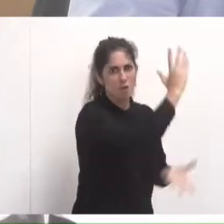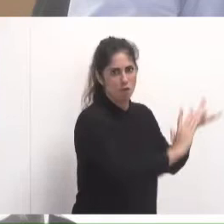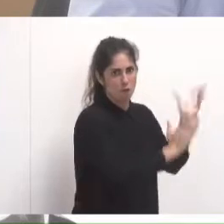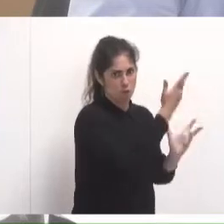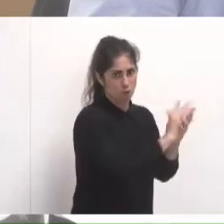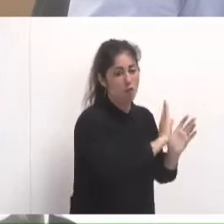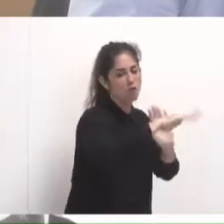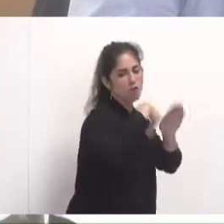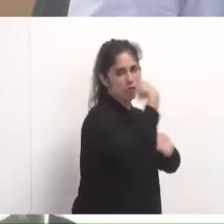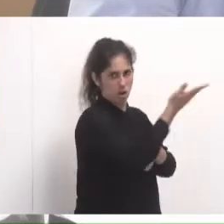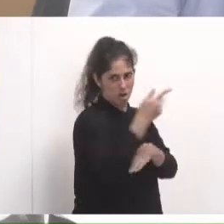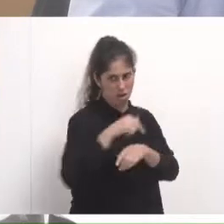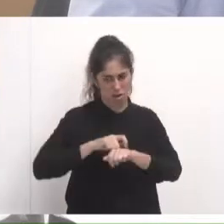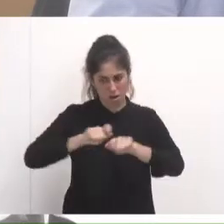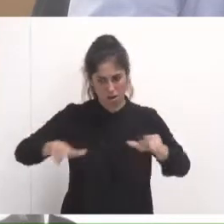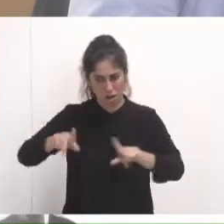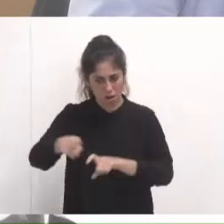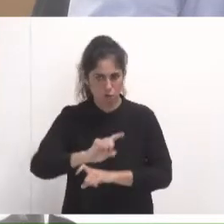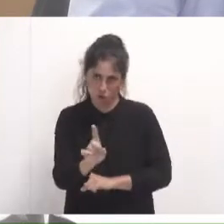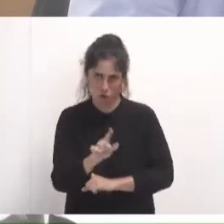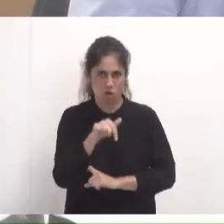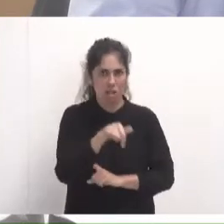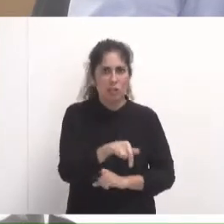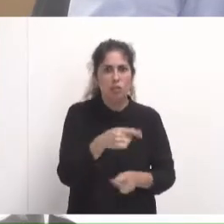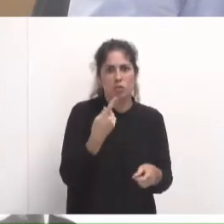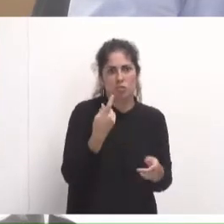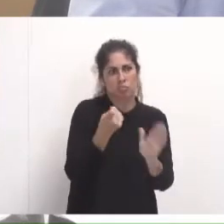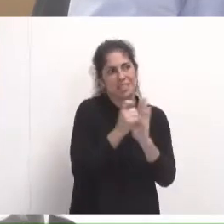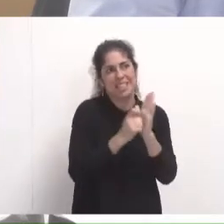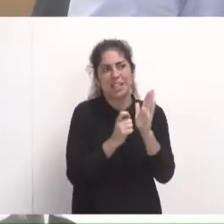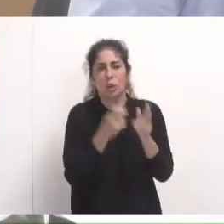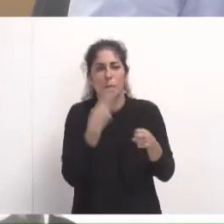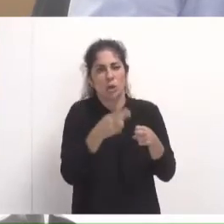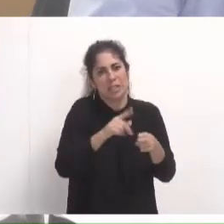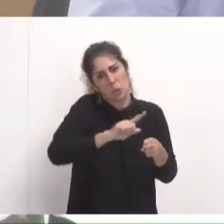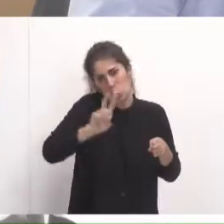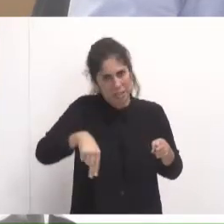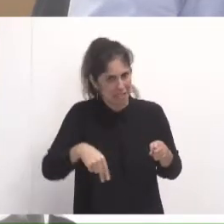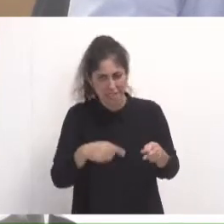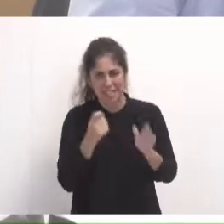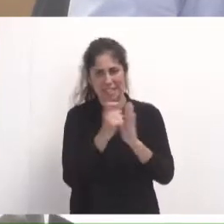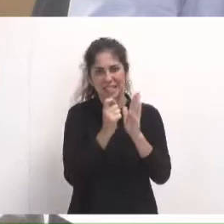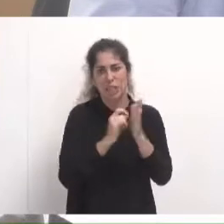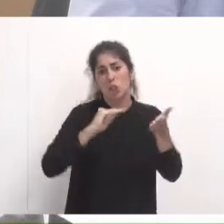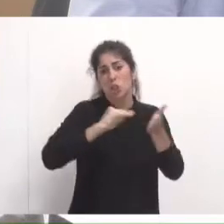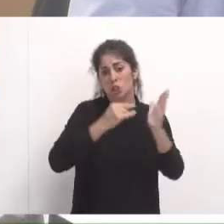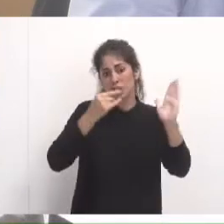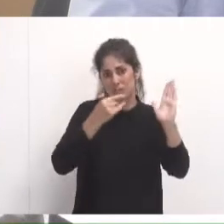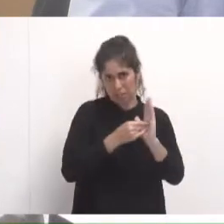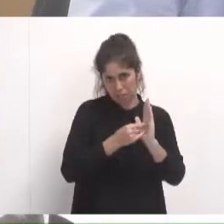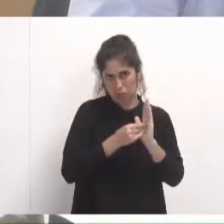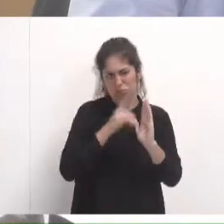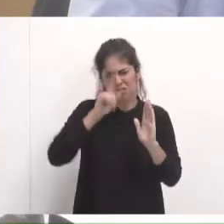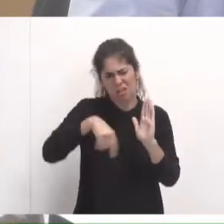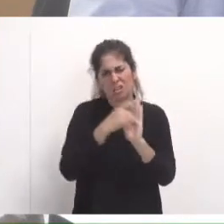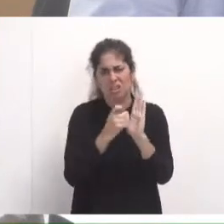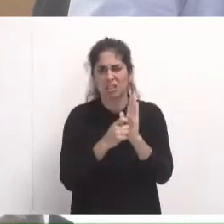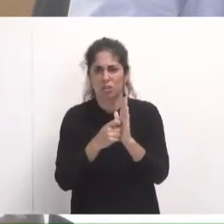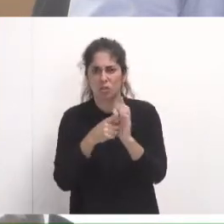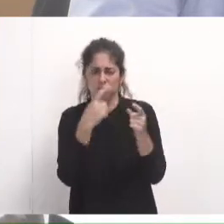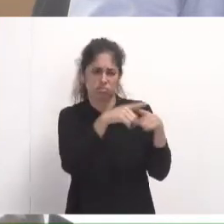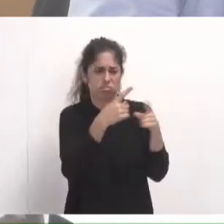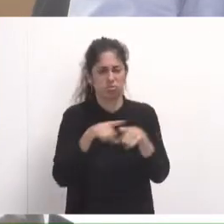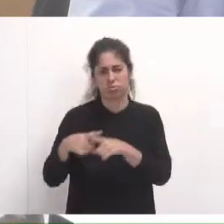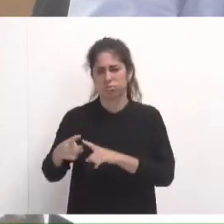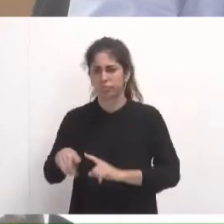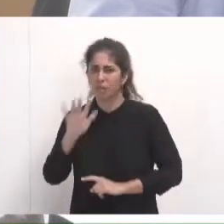aquí no son criterios políticos, lógicamente, pero son criterios técnicos que están, hay más criterios, que están valorados por